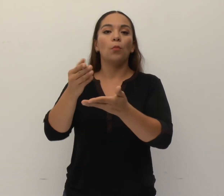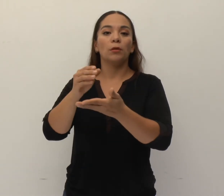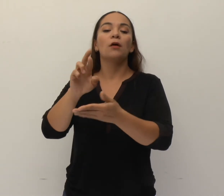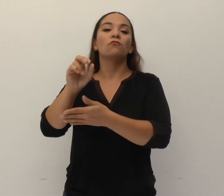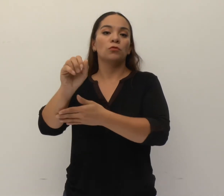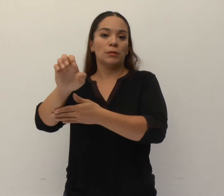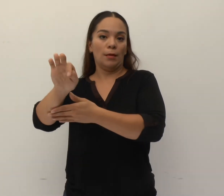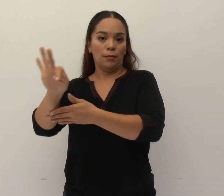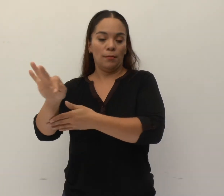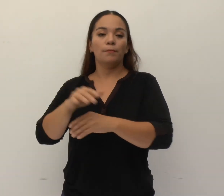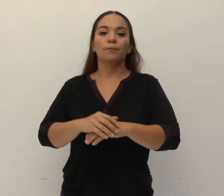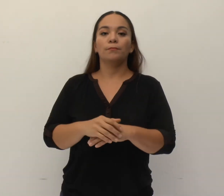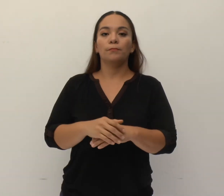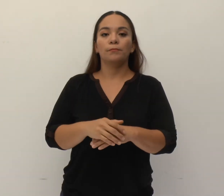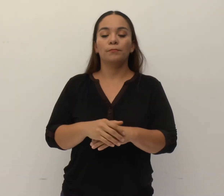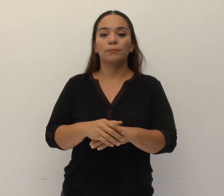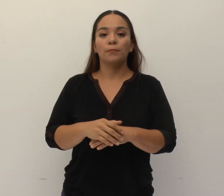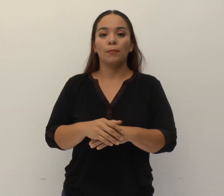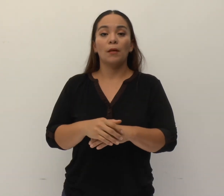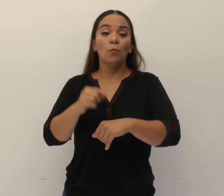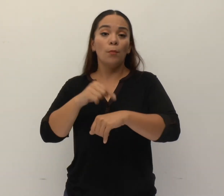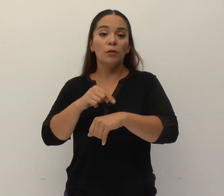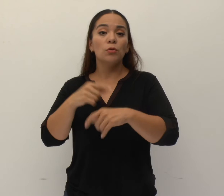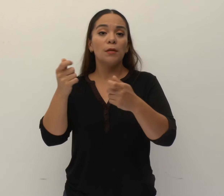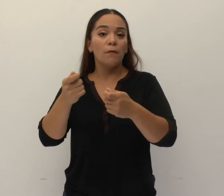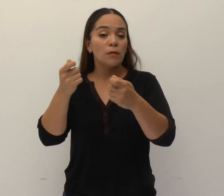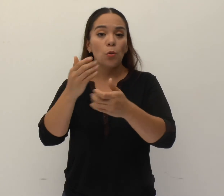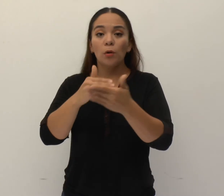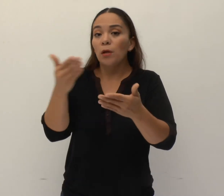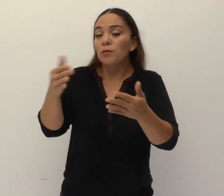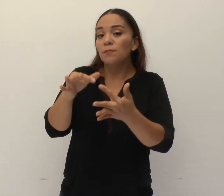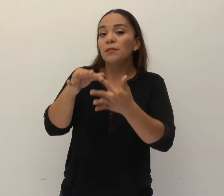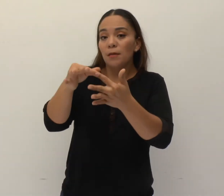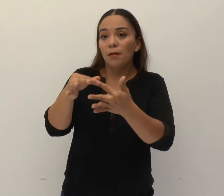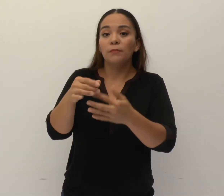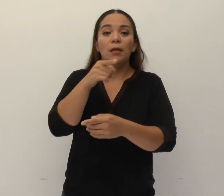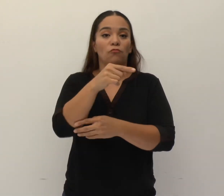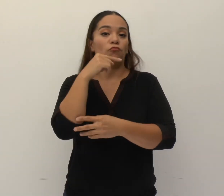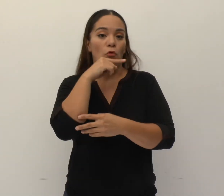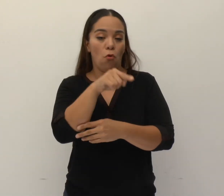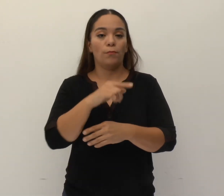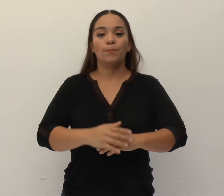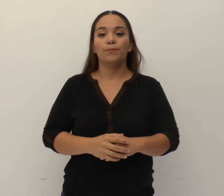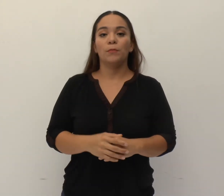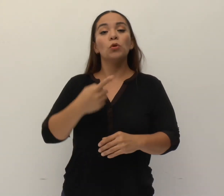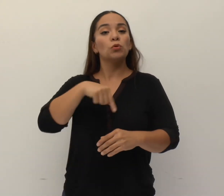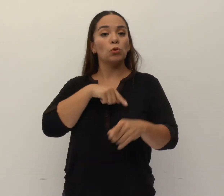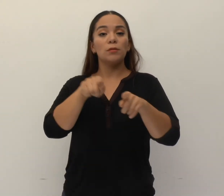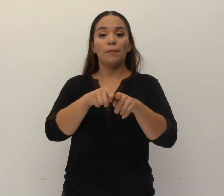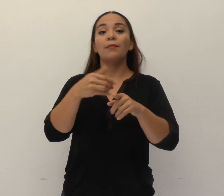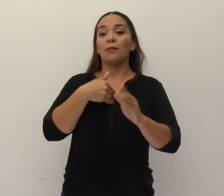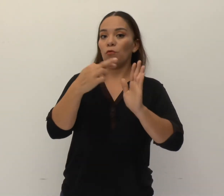se pone este roset. Y cuando es celebración, alguna cosa especial, ponen este rojo. Porque